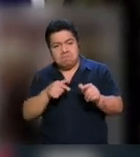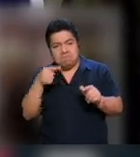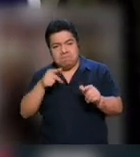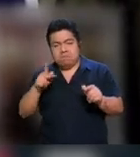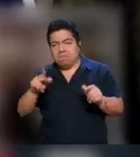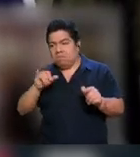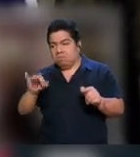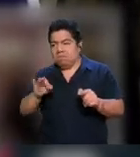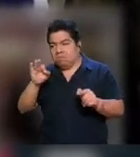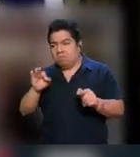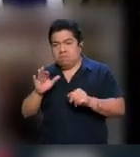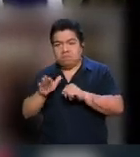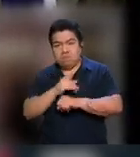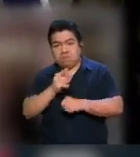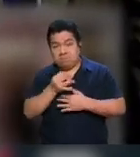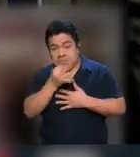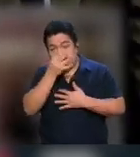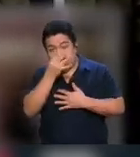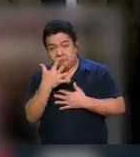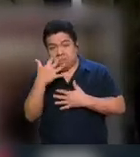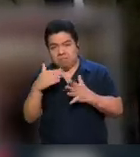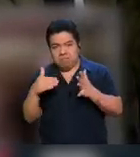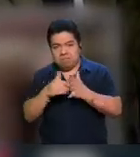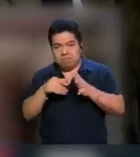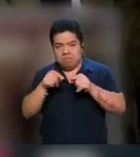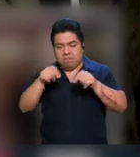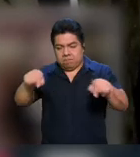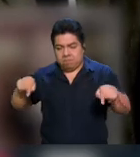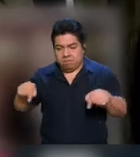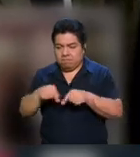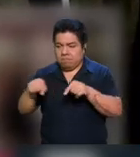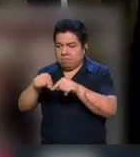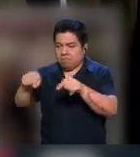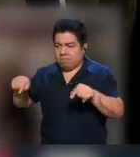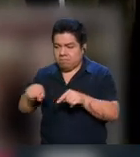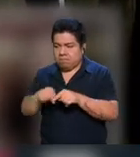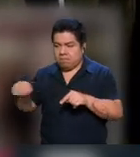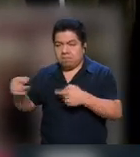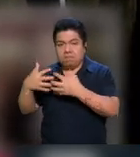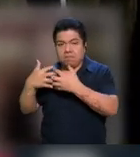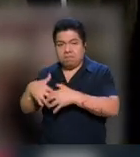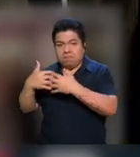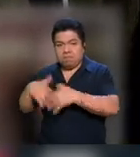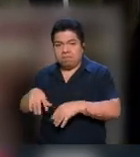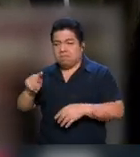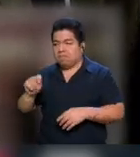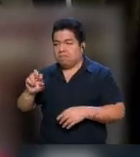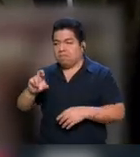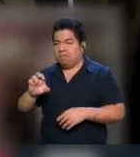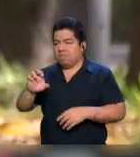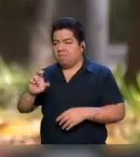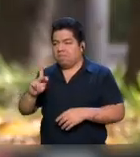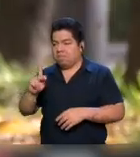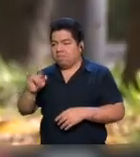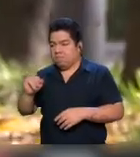Poder Judicial para que las casi 5.000 hectáreas de ese predio pasen a la empresa inmobiliaria Trepi y